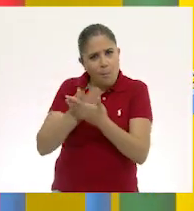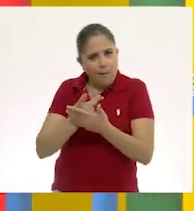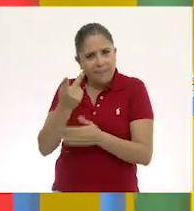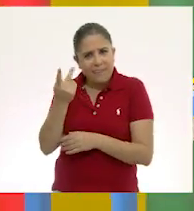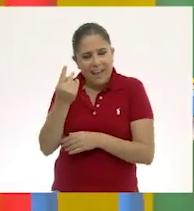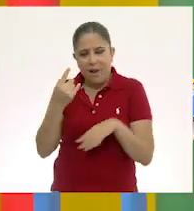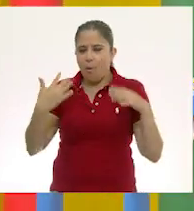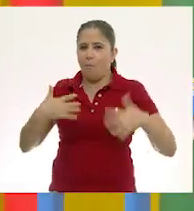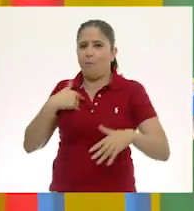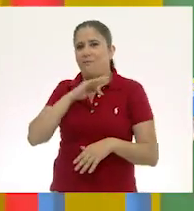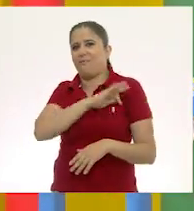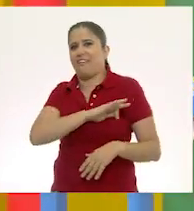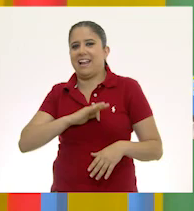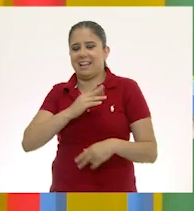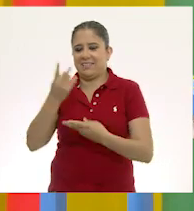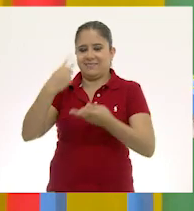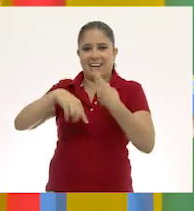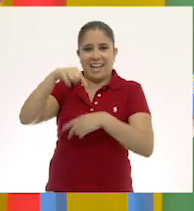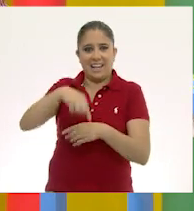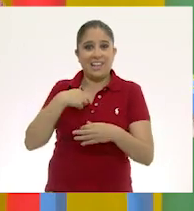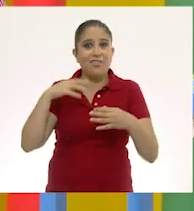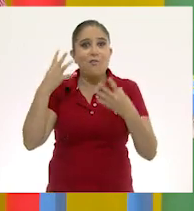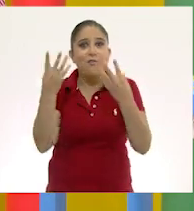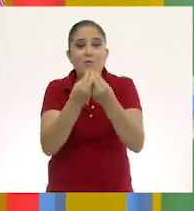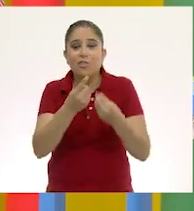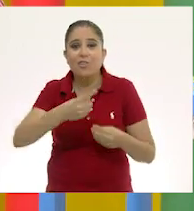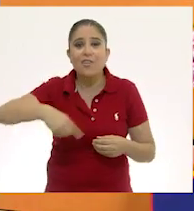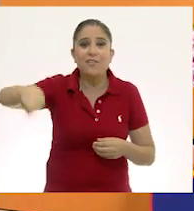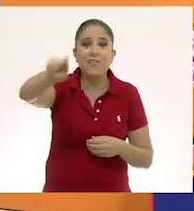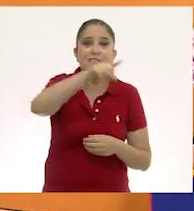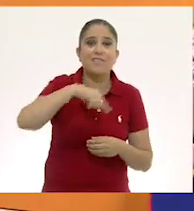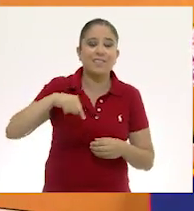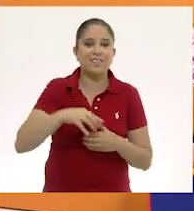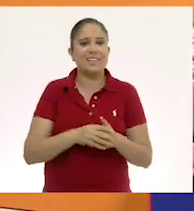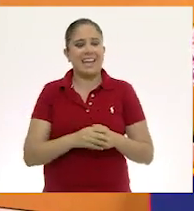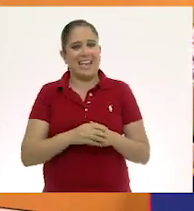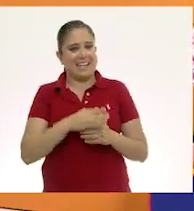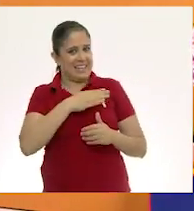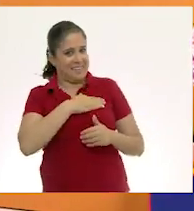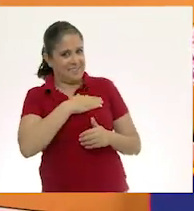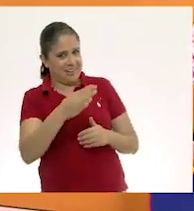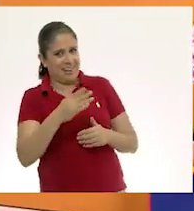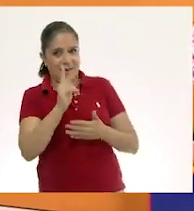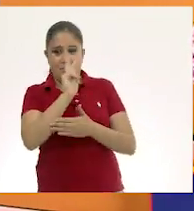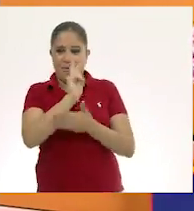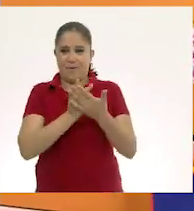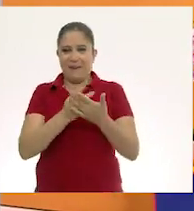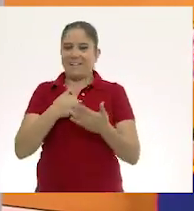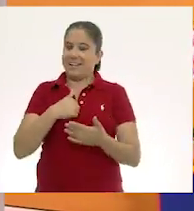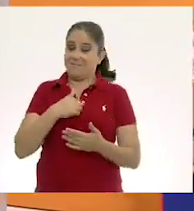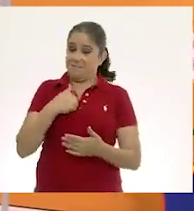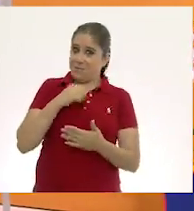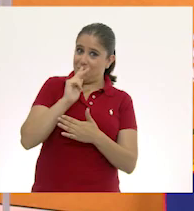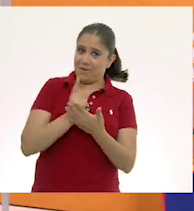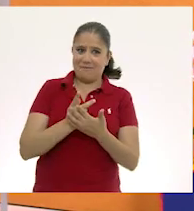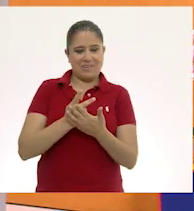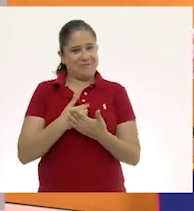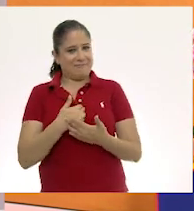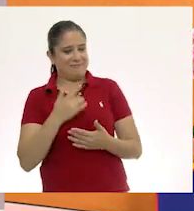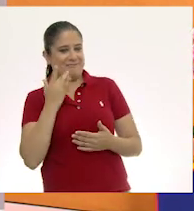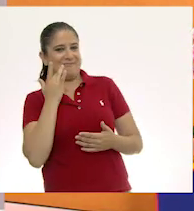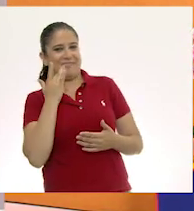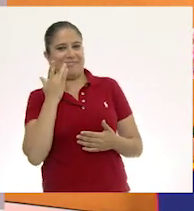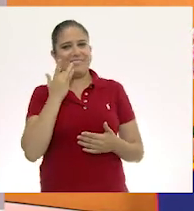estoy feliz de estar aquí con todas y todos. Ay, qué bueno que dices. Mi programa me siento así como que muy bien. Ha sido una